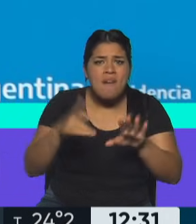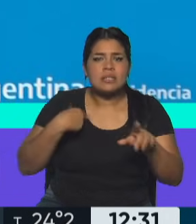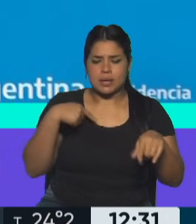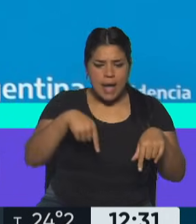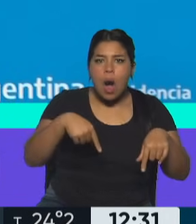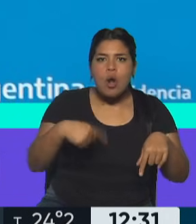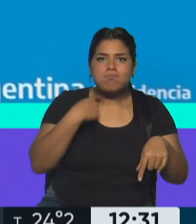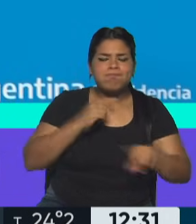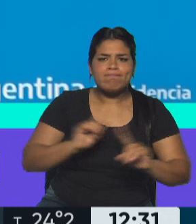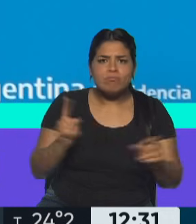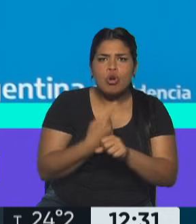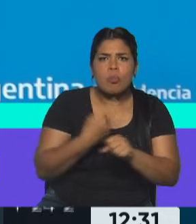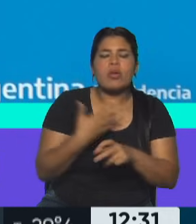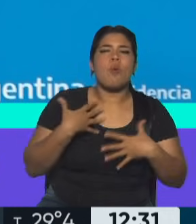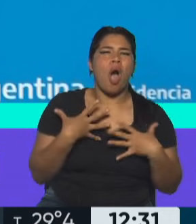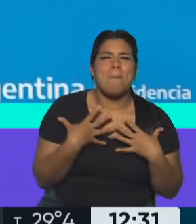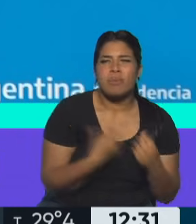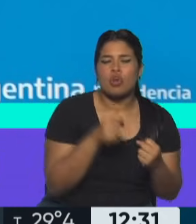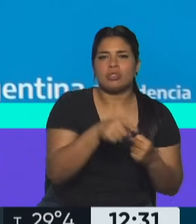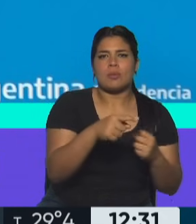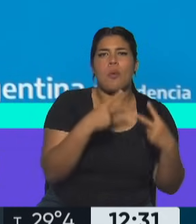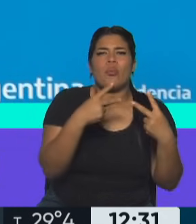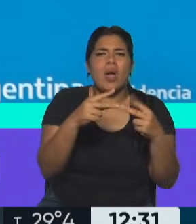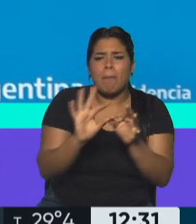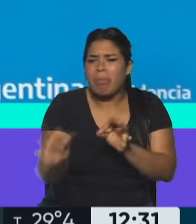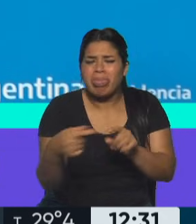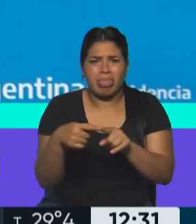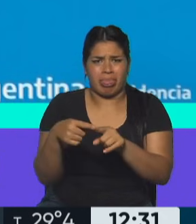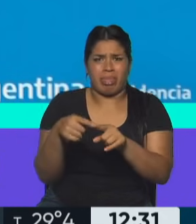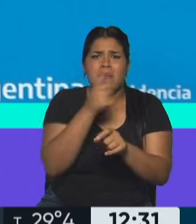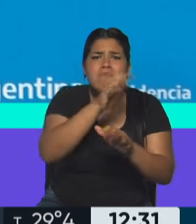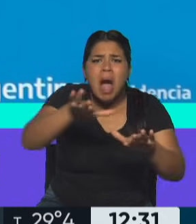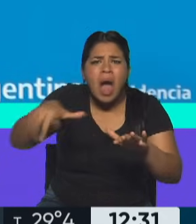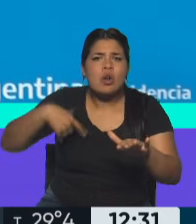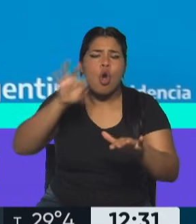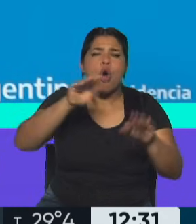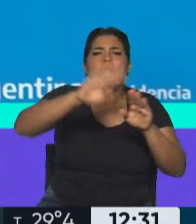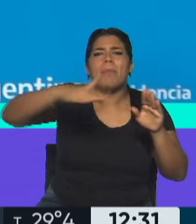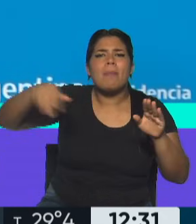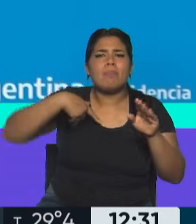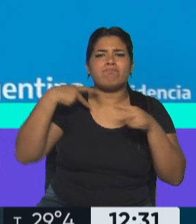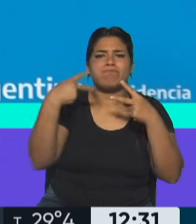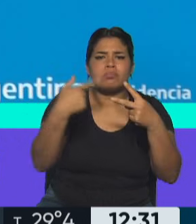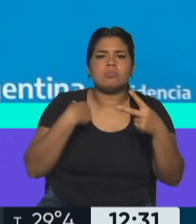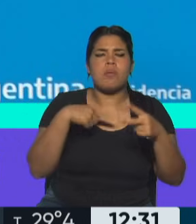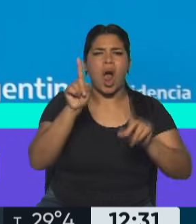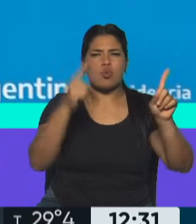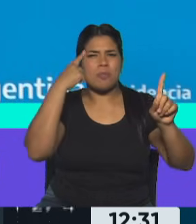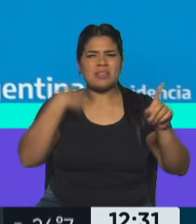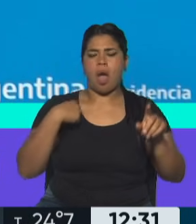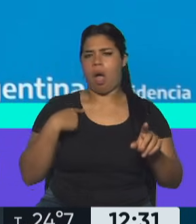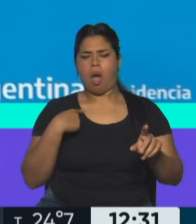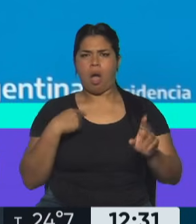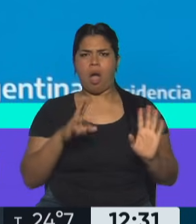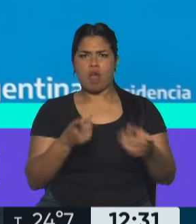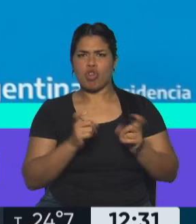viaje a la sierra o al mar en la provincia de Buenos Aires, que esto a alguien le resulte injusto o a alguien le resulte demagógico, me